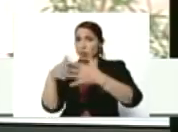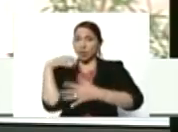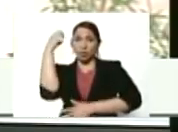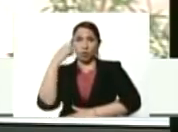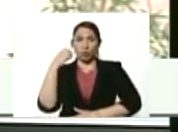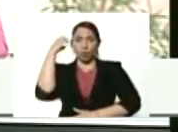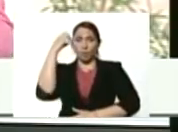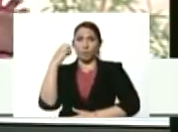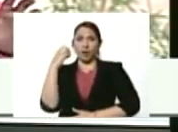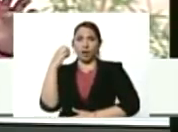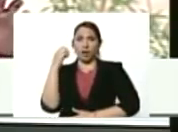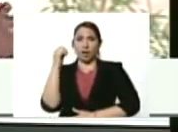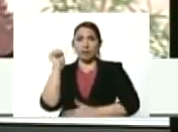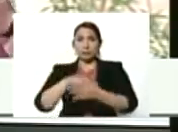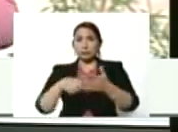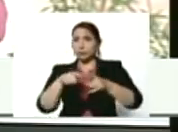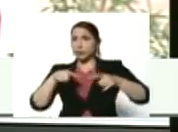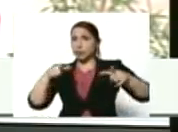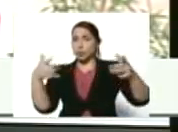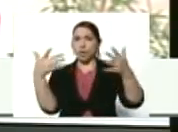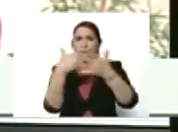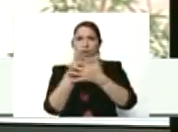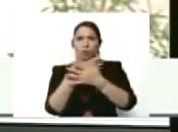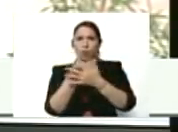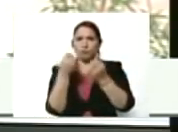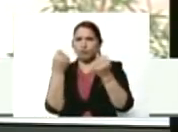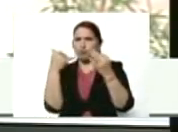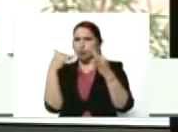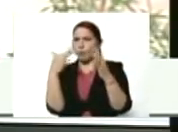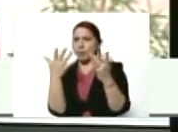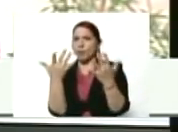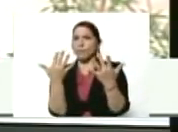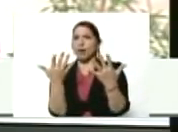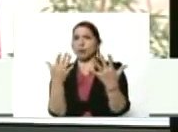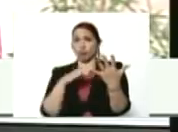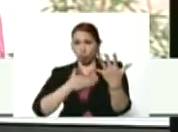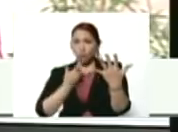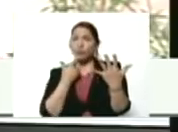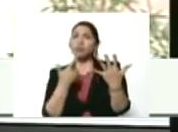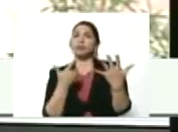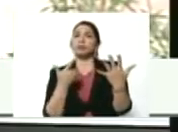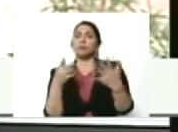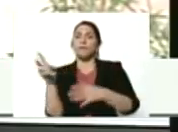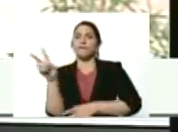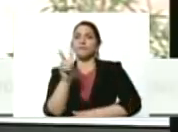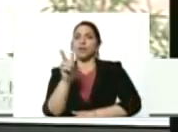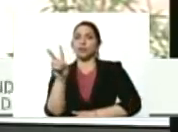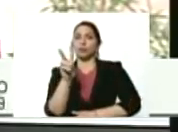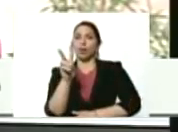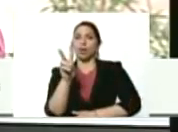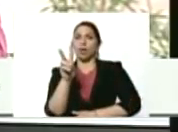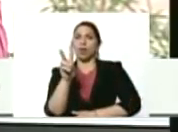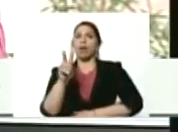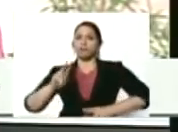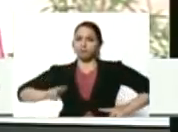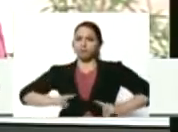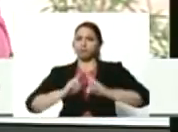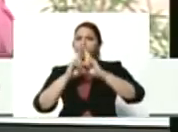Europa, sin lugar a dudas, números en mano, podemos decir que Venezuela ha encontrado el